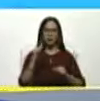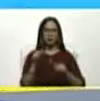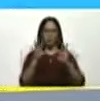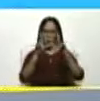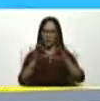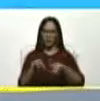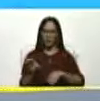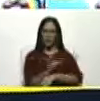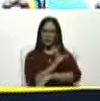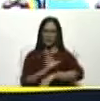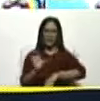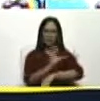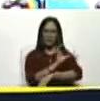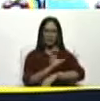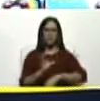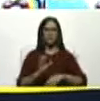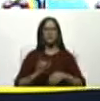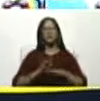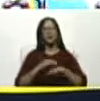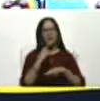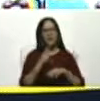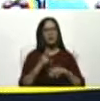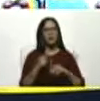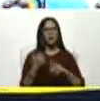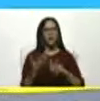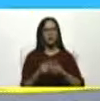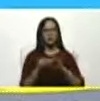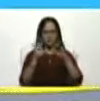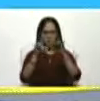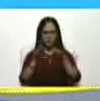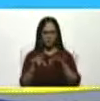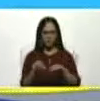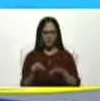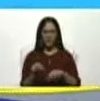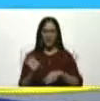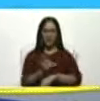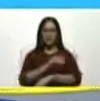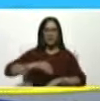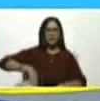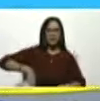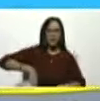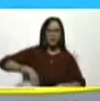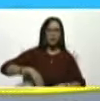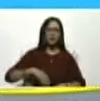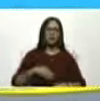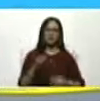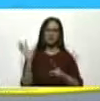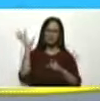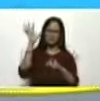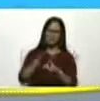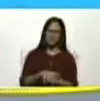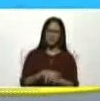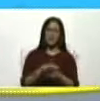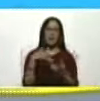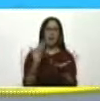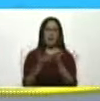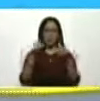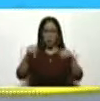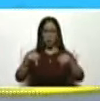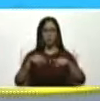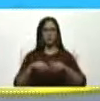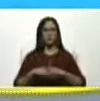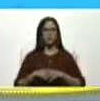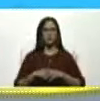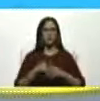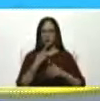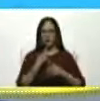compositora, cantante, porque ella dice que cuando sacó las canciones del Esequibo, le cayeron encima hasta el día de hoy. Yo